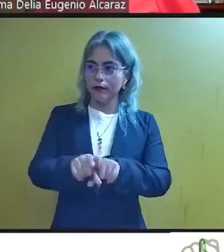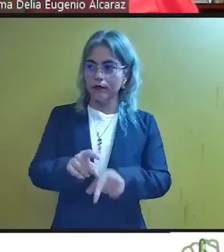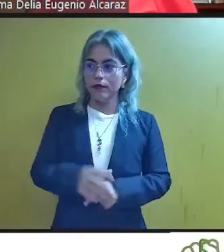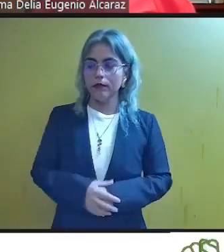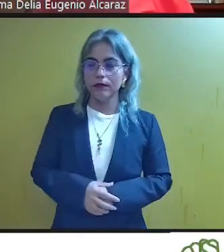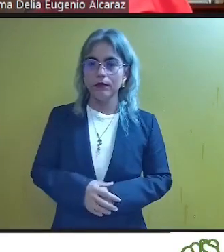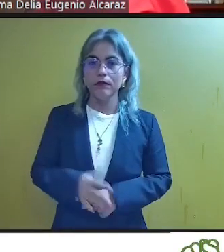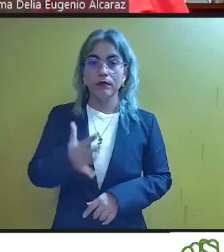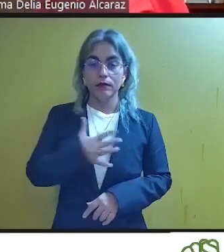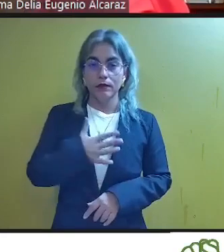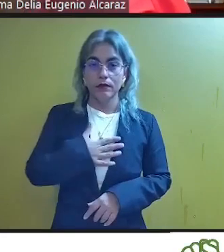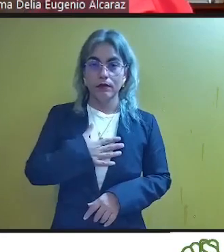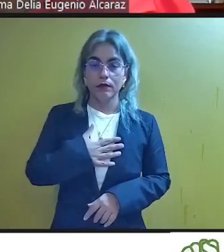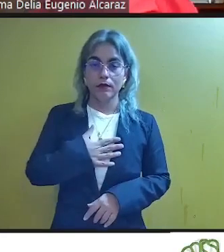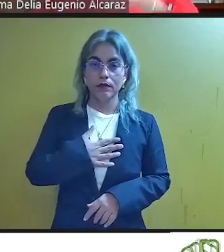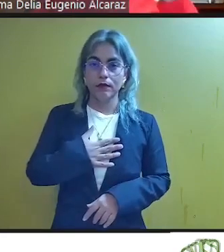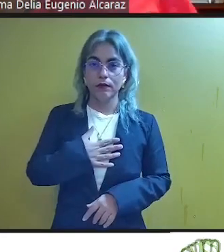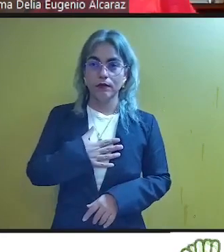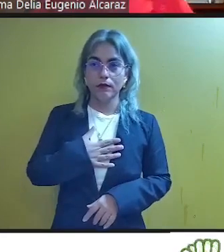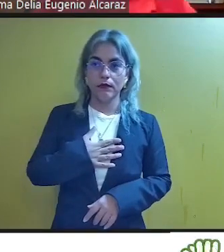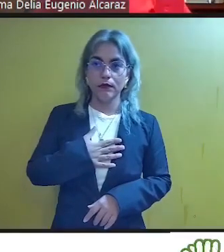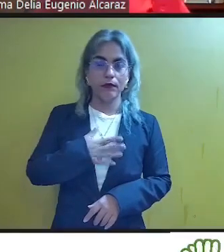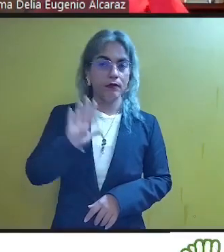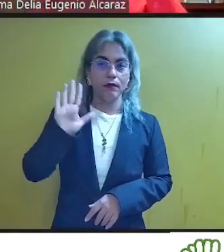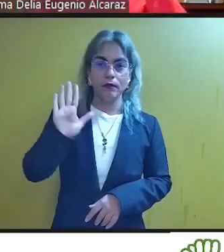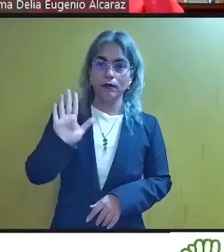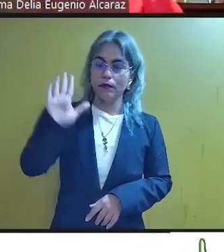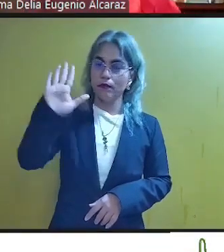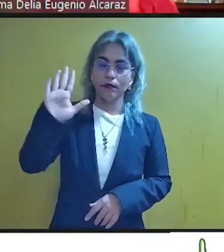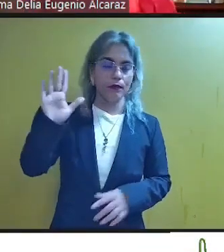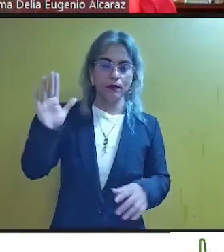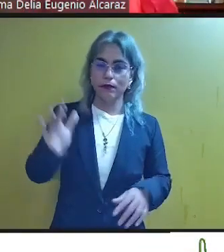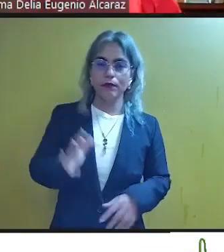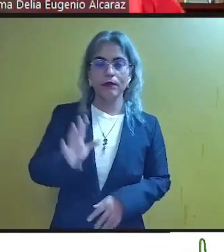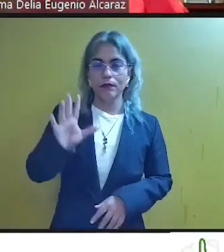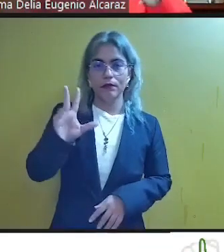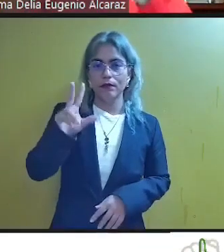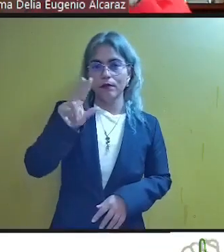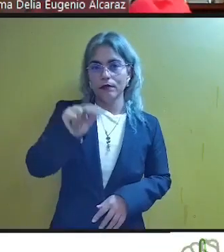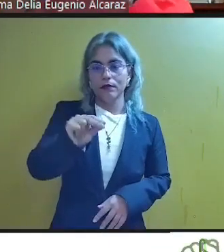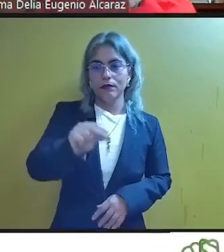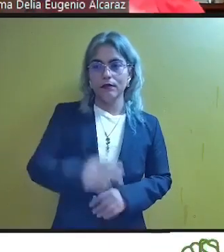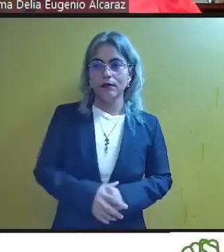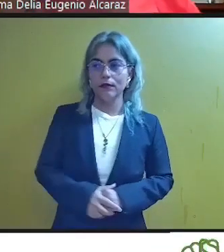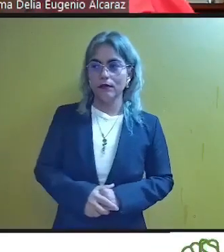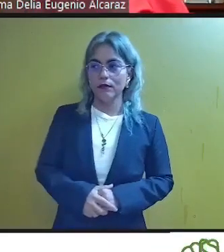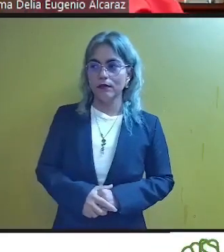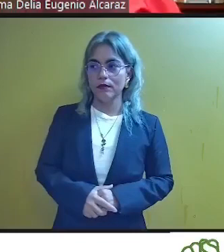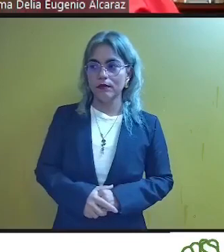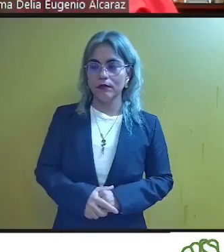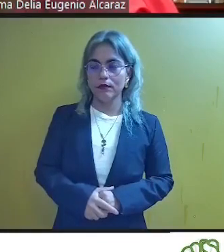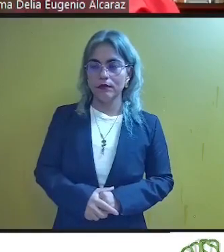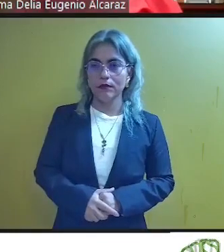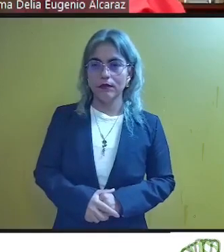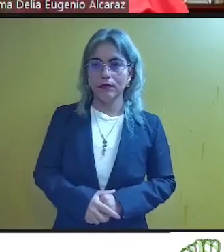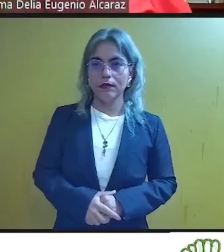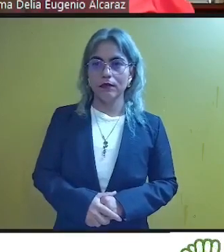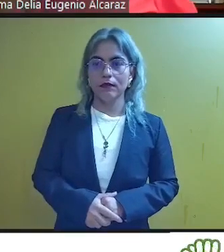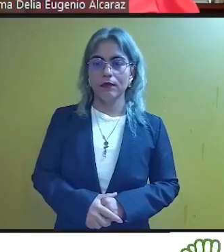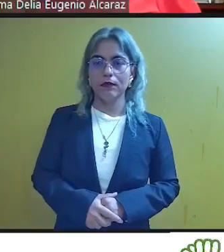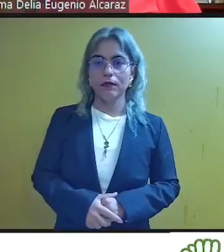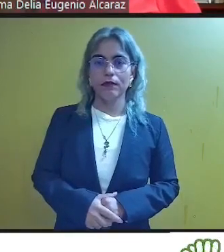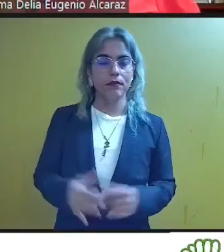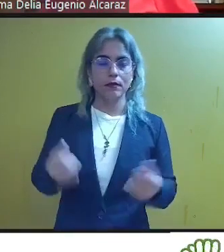lo tanto, anuncio mi voto en contra y, si me lo permiten, también me sumo al voto